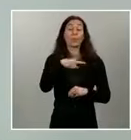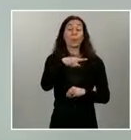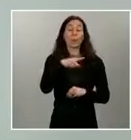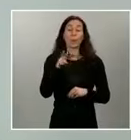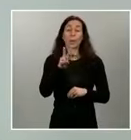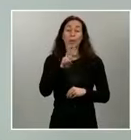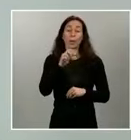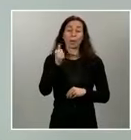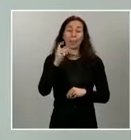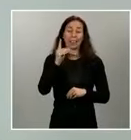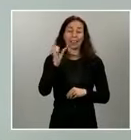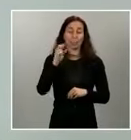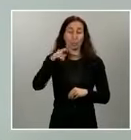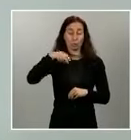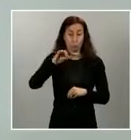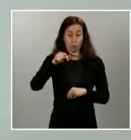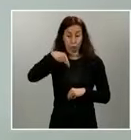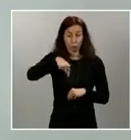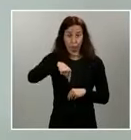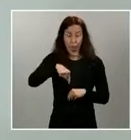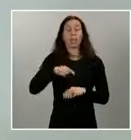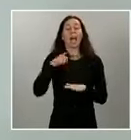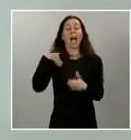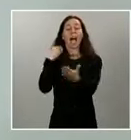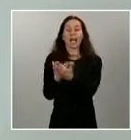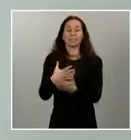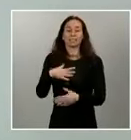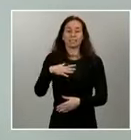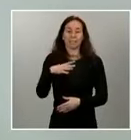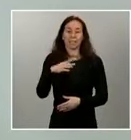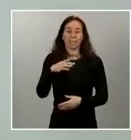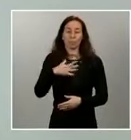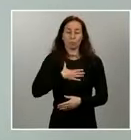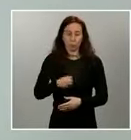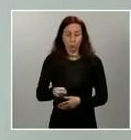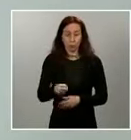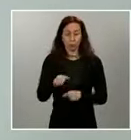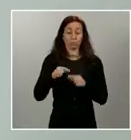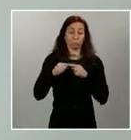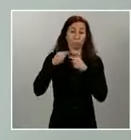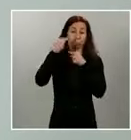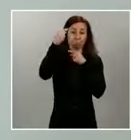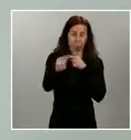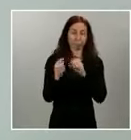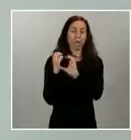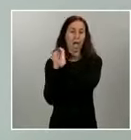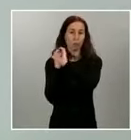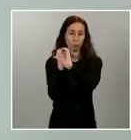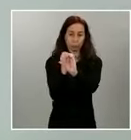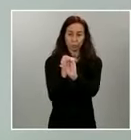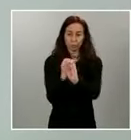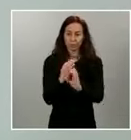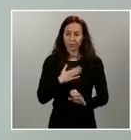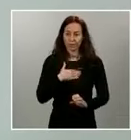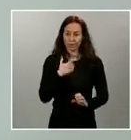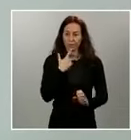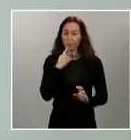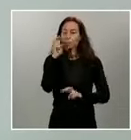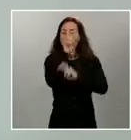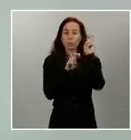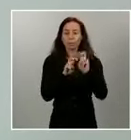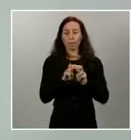Sur de Móstoles. Y para finalizar, quiero decirles que no existen atajos en esta lucha, pero que el